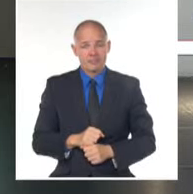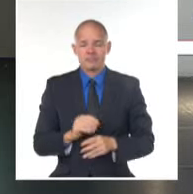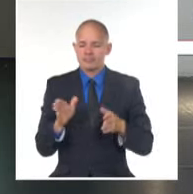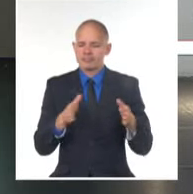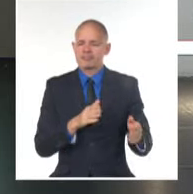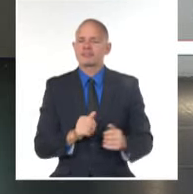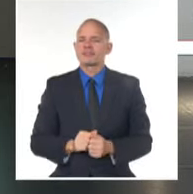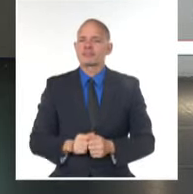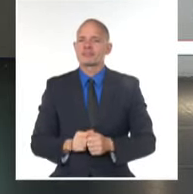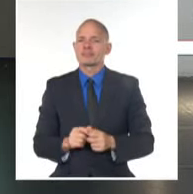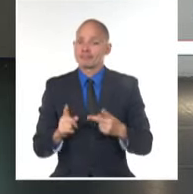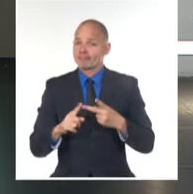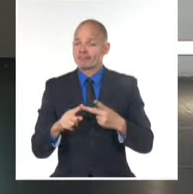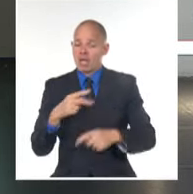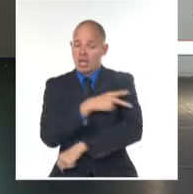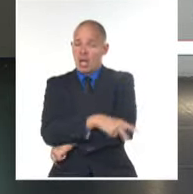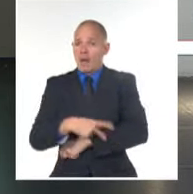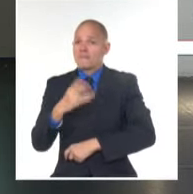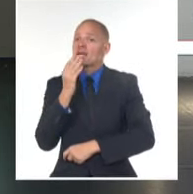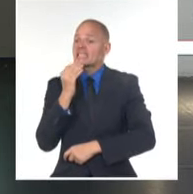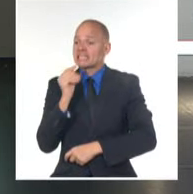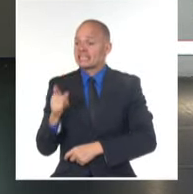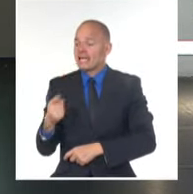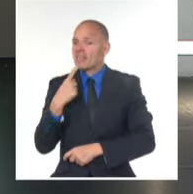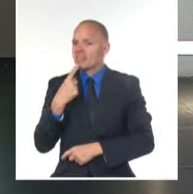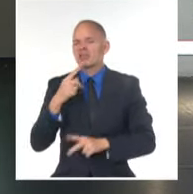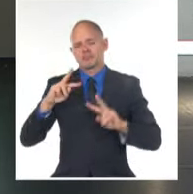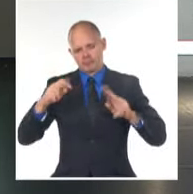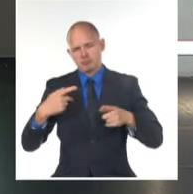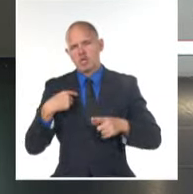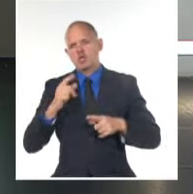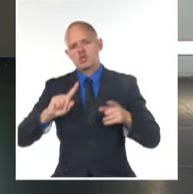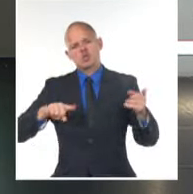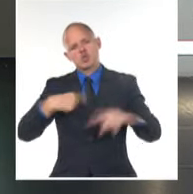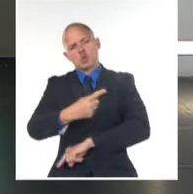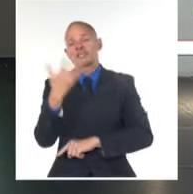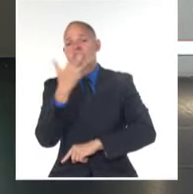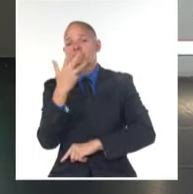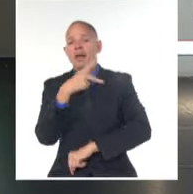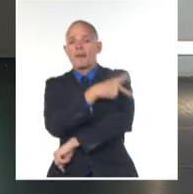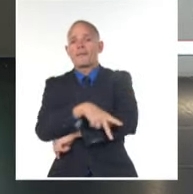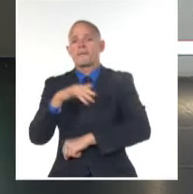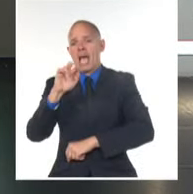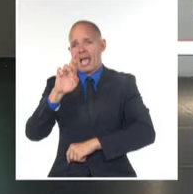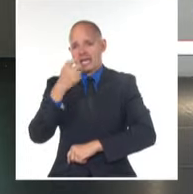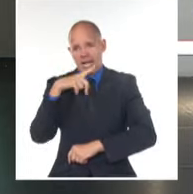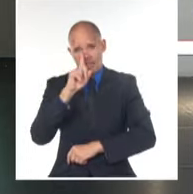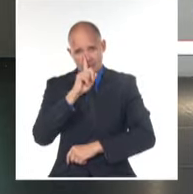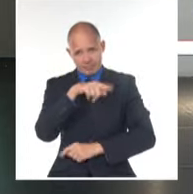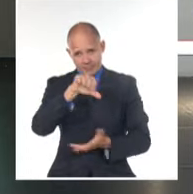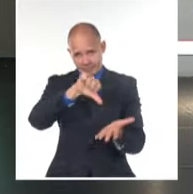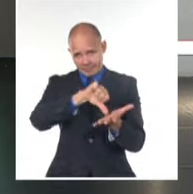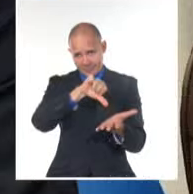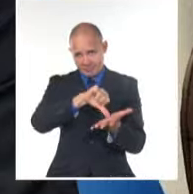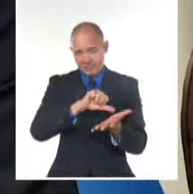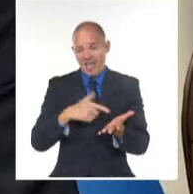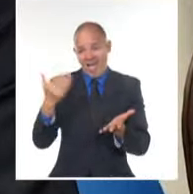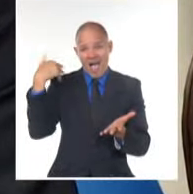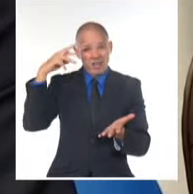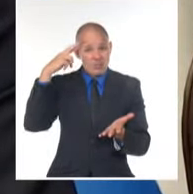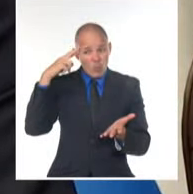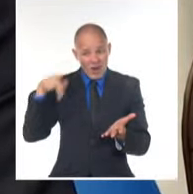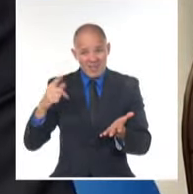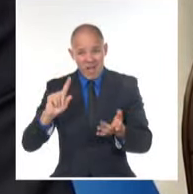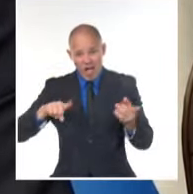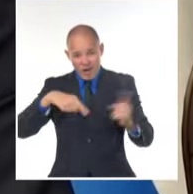Israel reiteró sus intenciones de atacar por segunda ocasión a Irán tras el bombardeo del consulado de la nación persa en la capital siria. Las amenazas